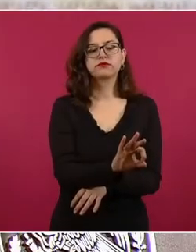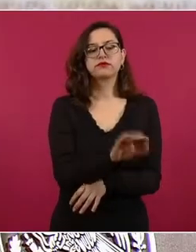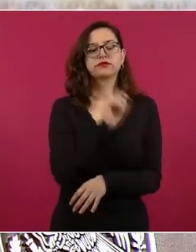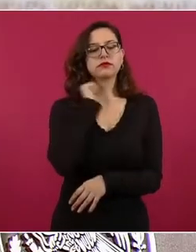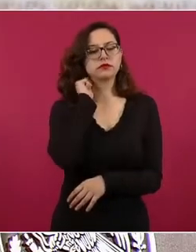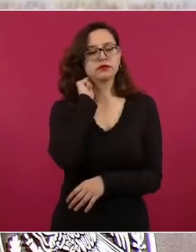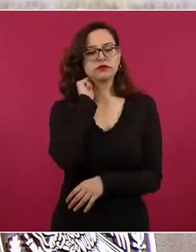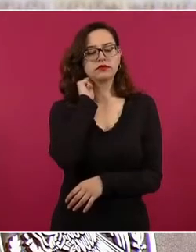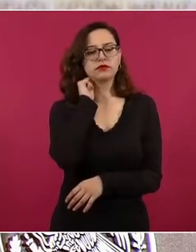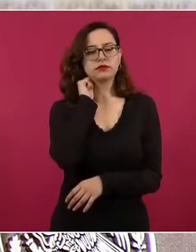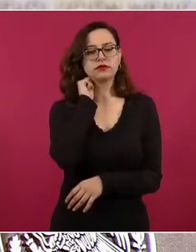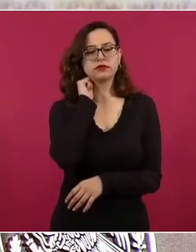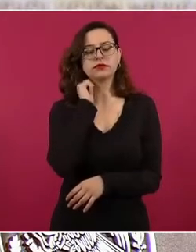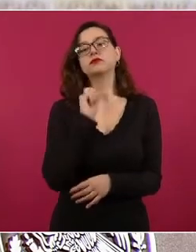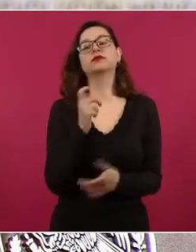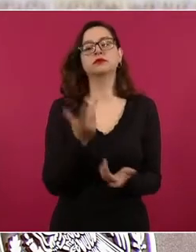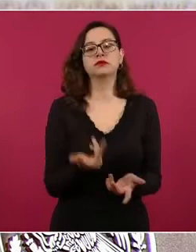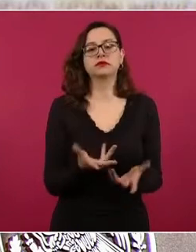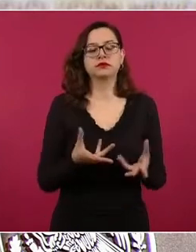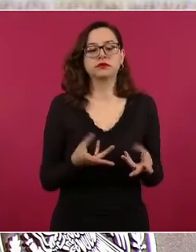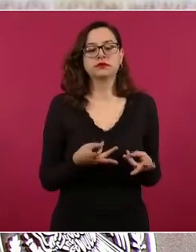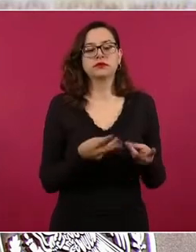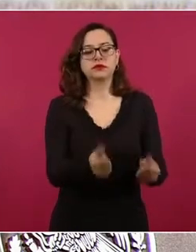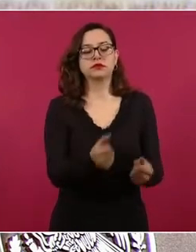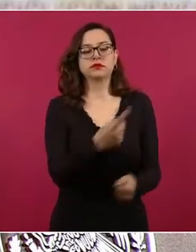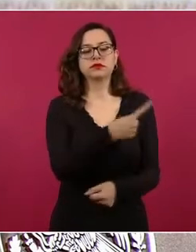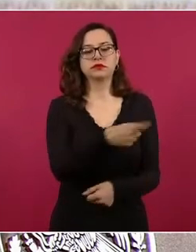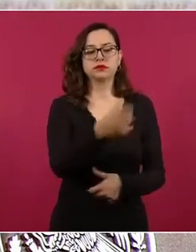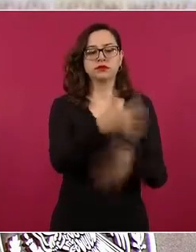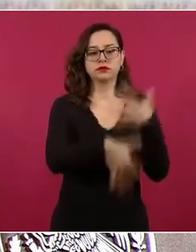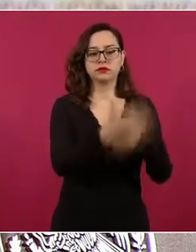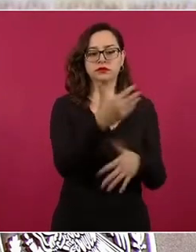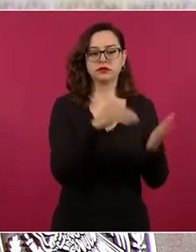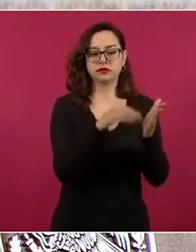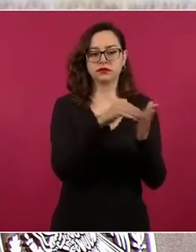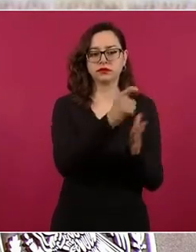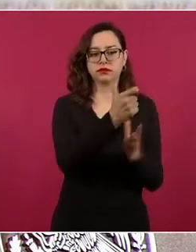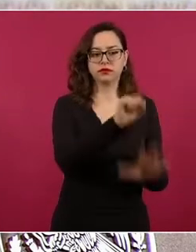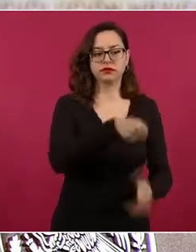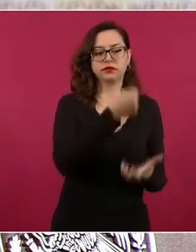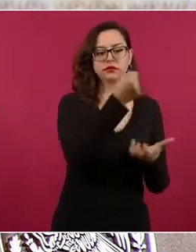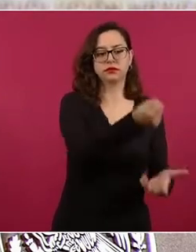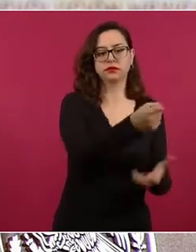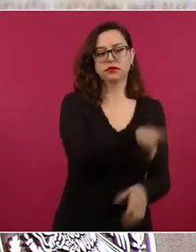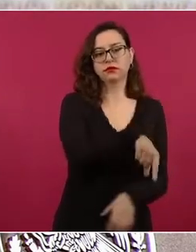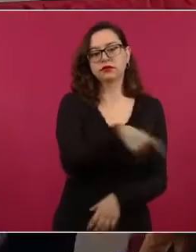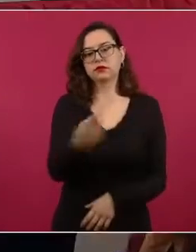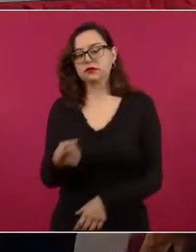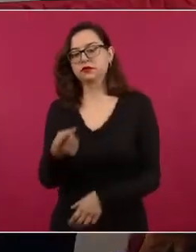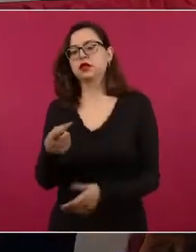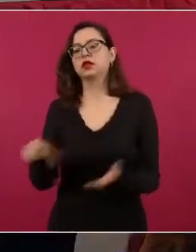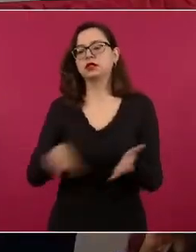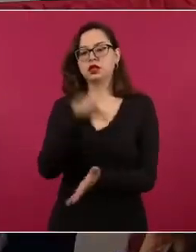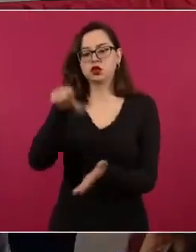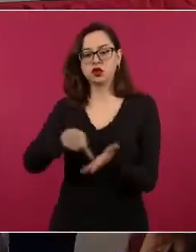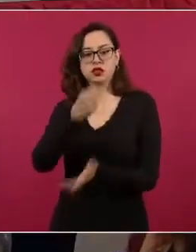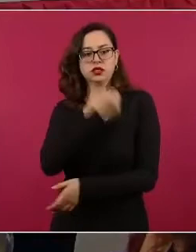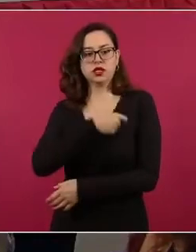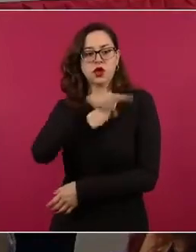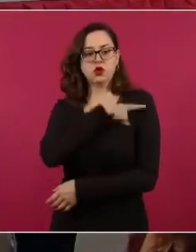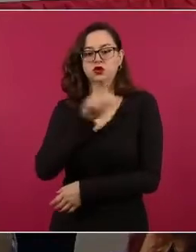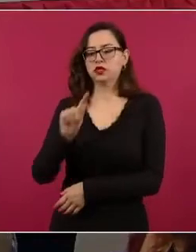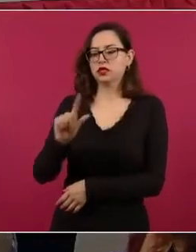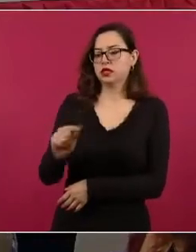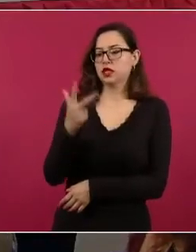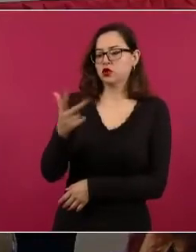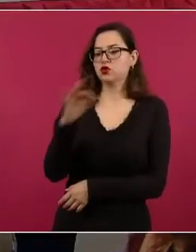del gasto de 115 millones de pesos y el 78% de las unidades en el primer nivel también ya han sido